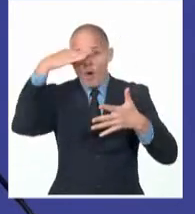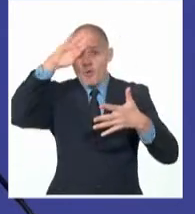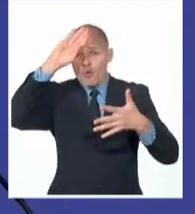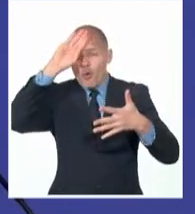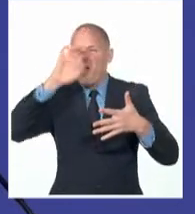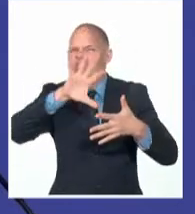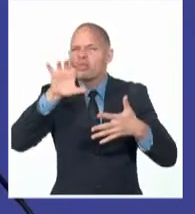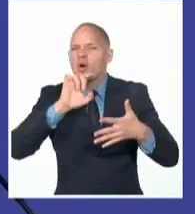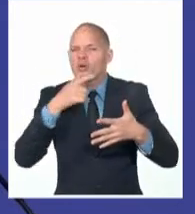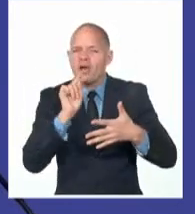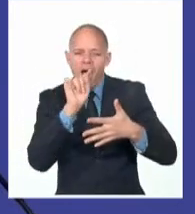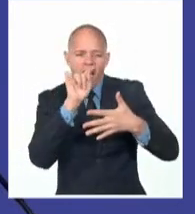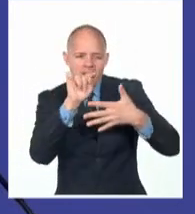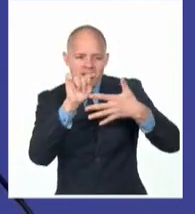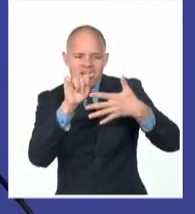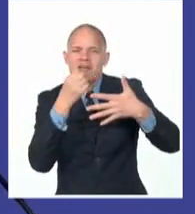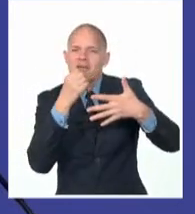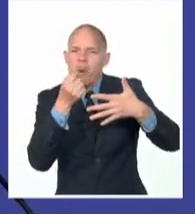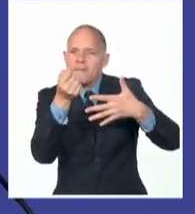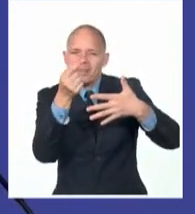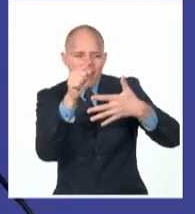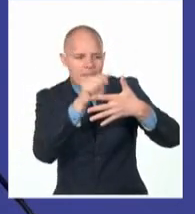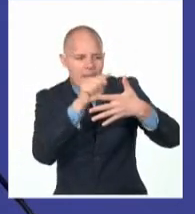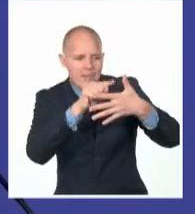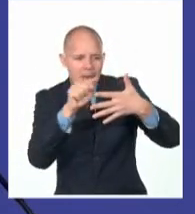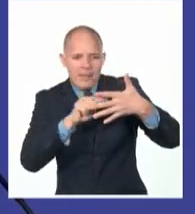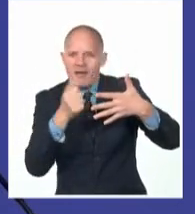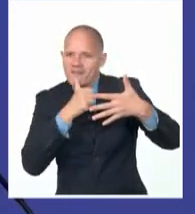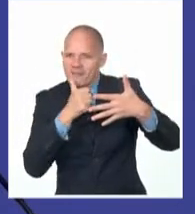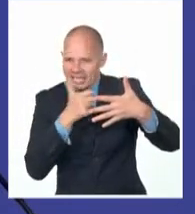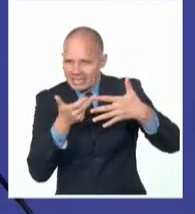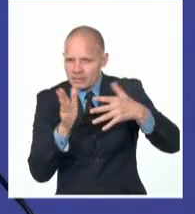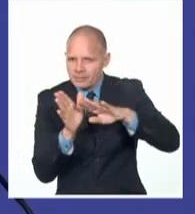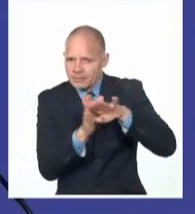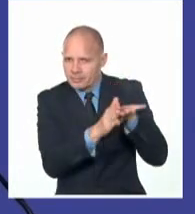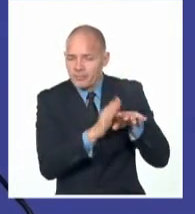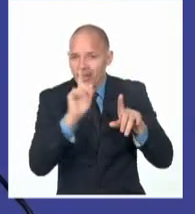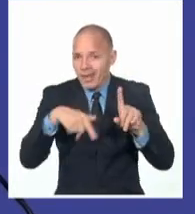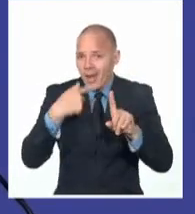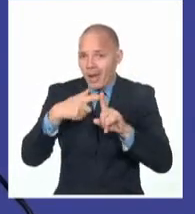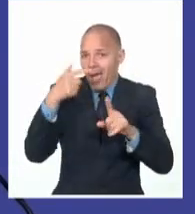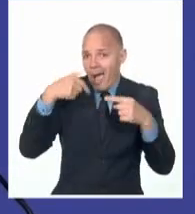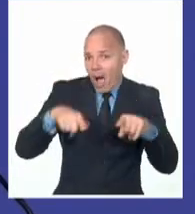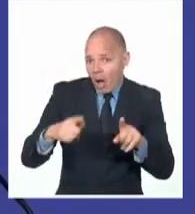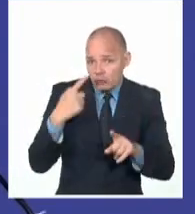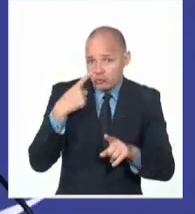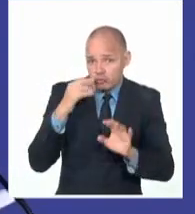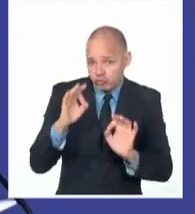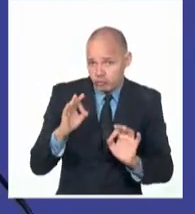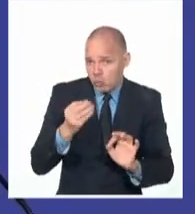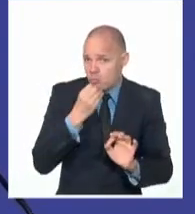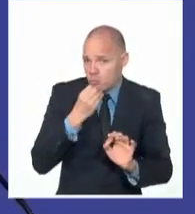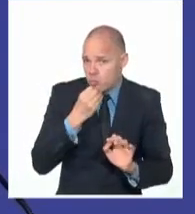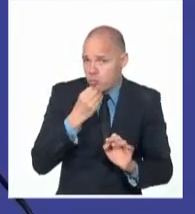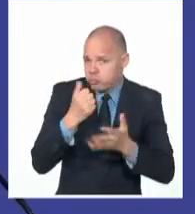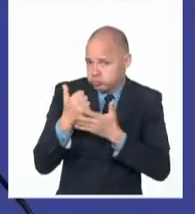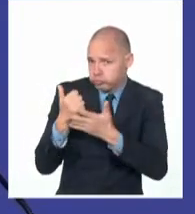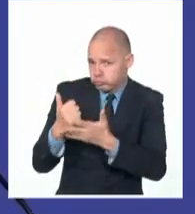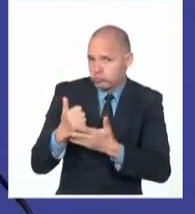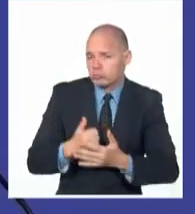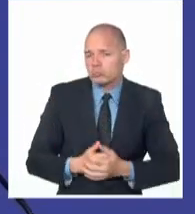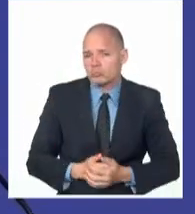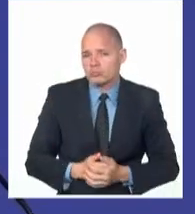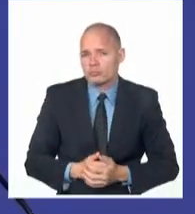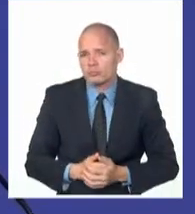que favorecen distintas posibilidades que propician tales empeños.